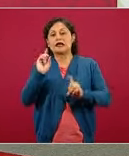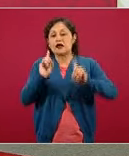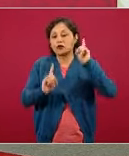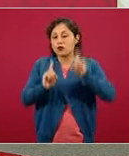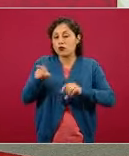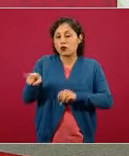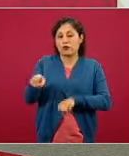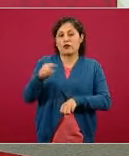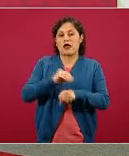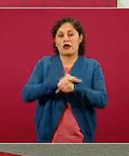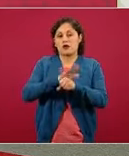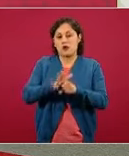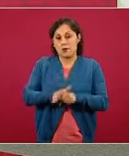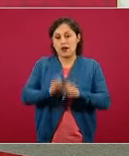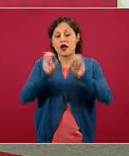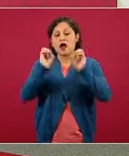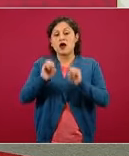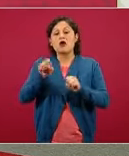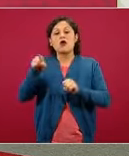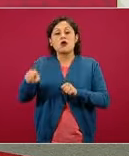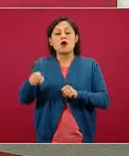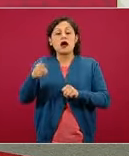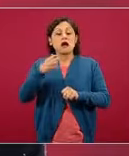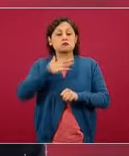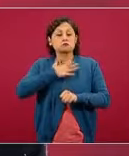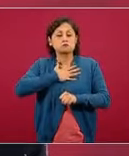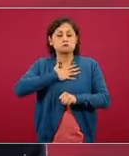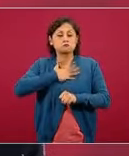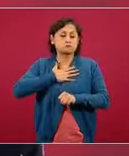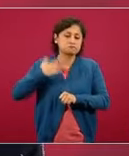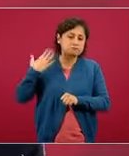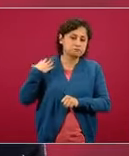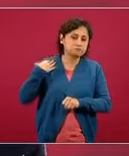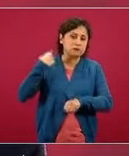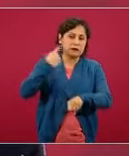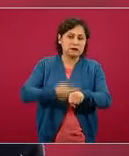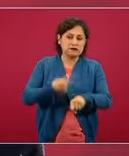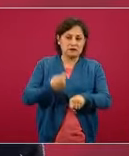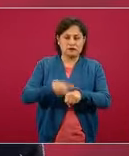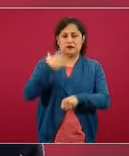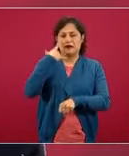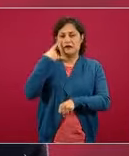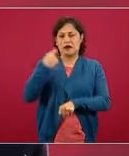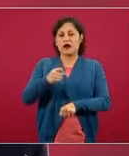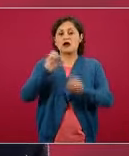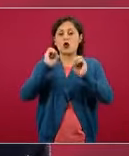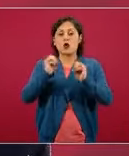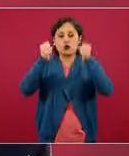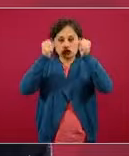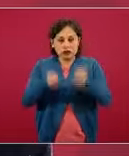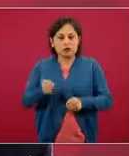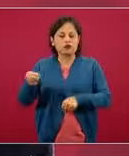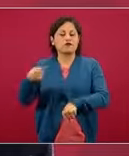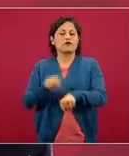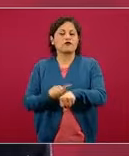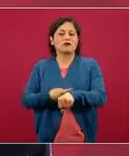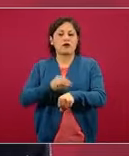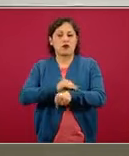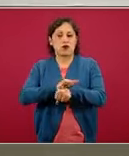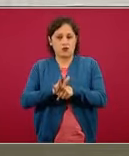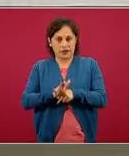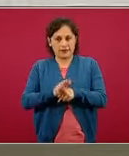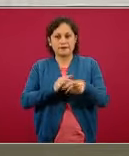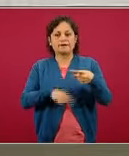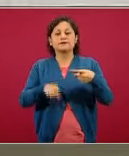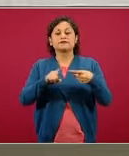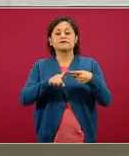o tener una neumonía o bronconeumonía atípica, o ser inclusive un caso confirmado de COVID. Así también hay otro